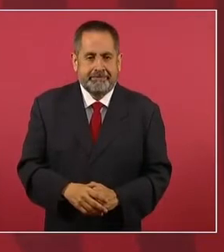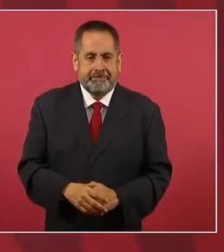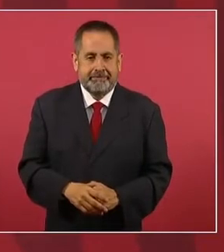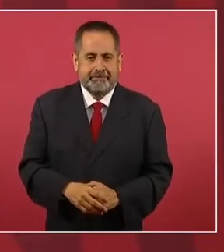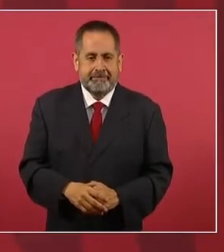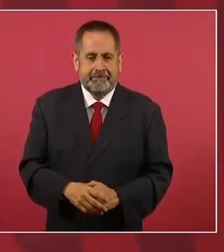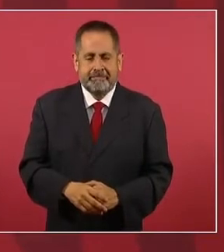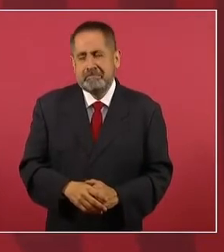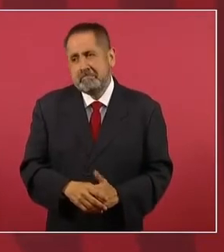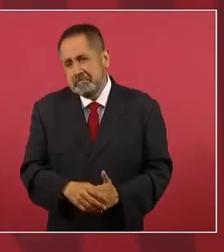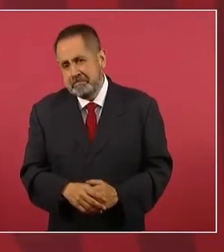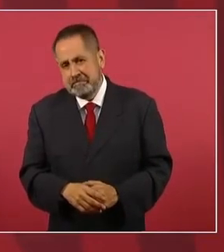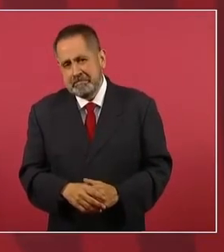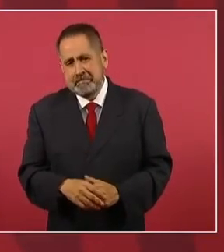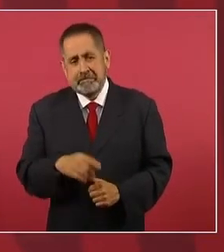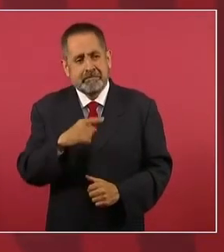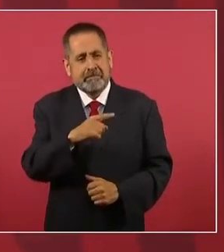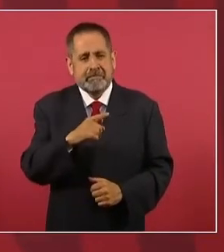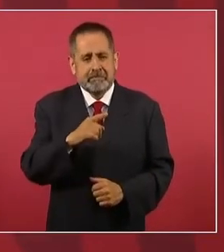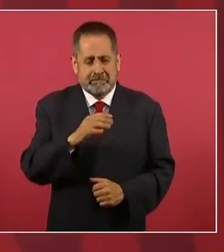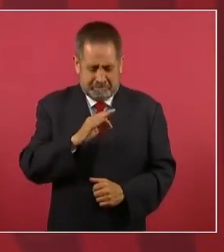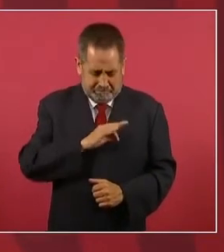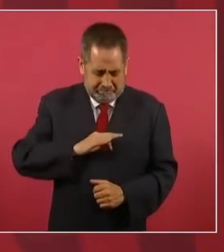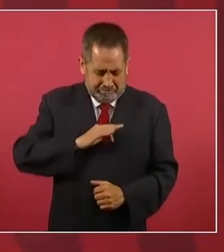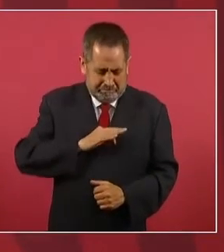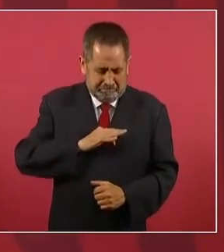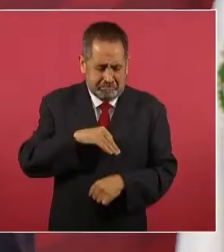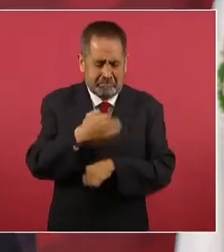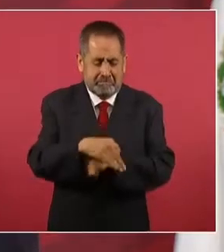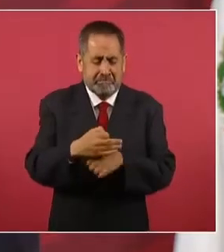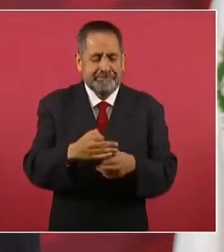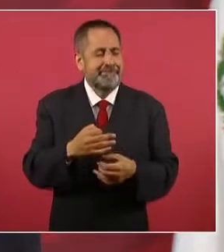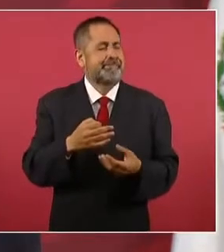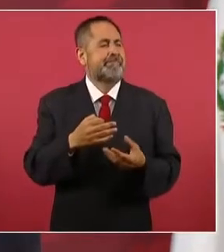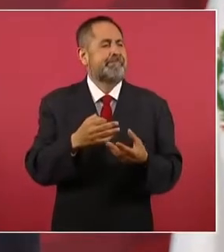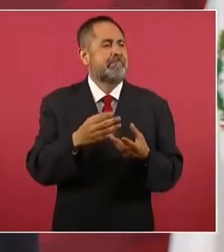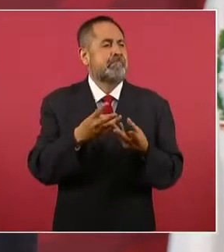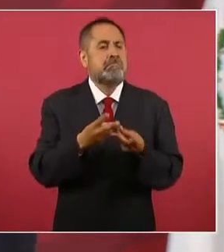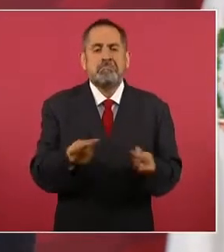Si acaso eso produce felicidad transitoria, efímera,